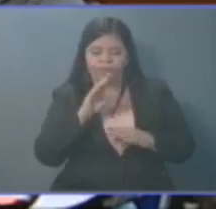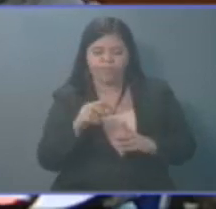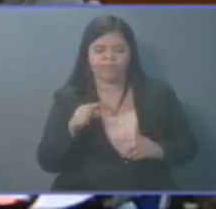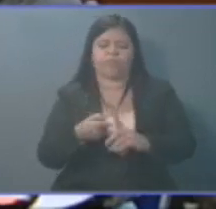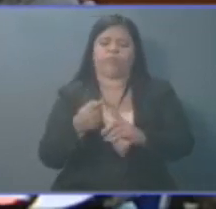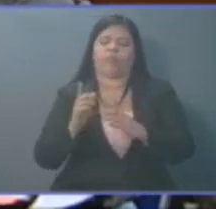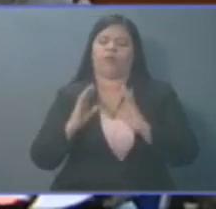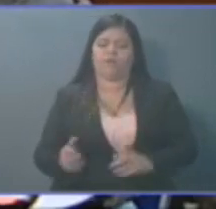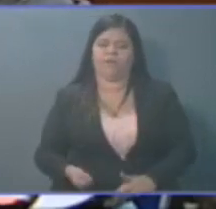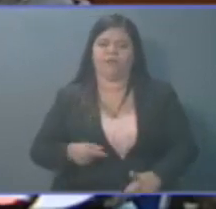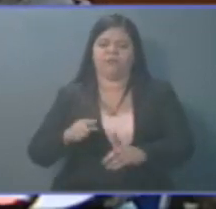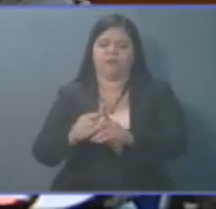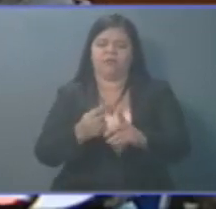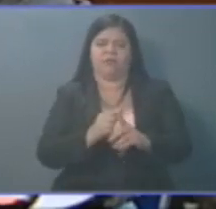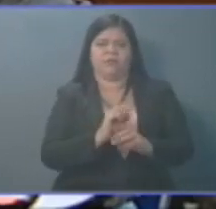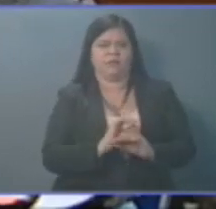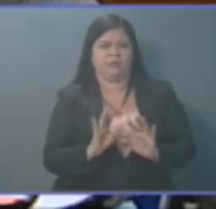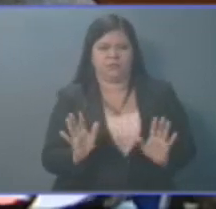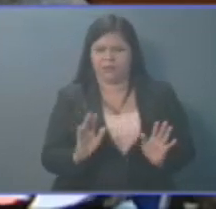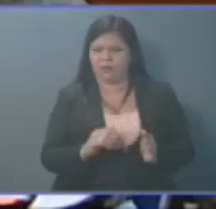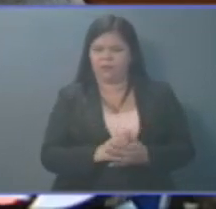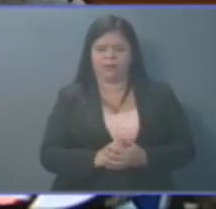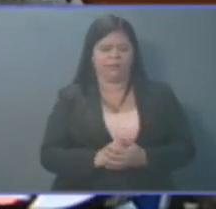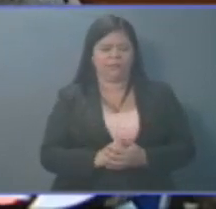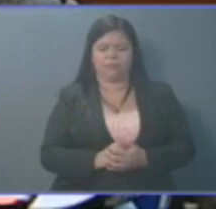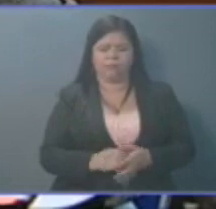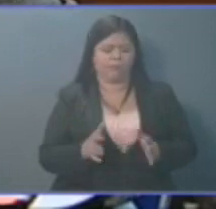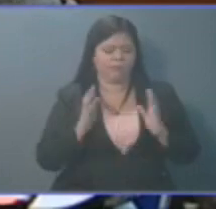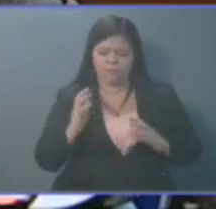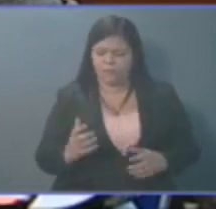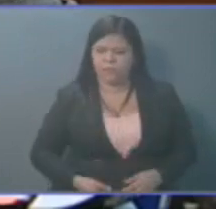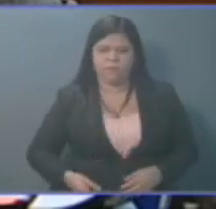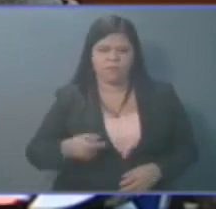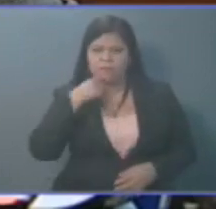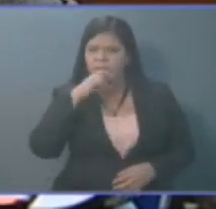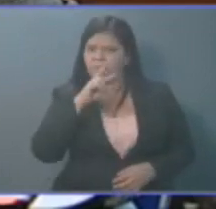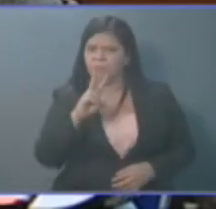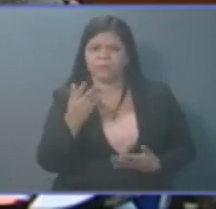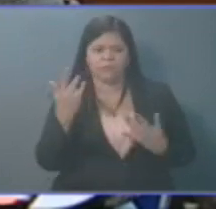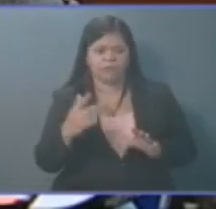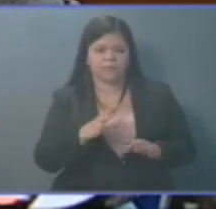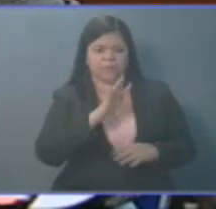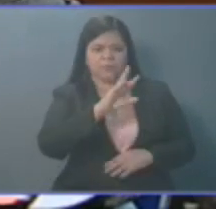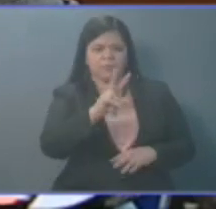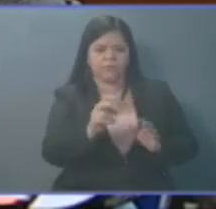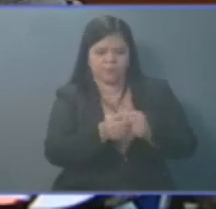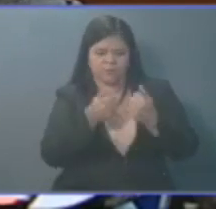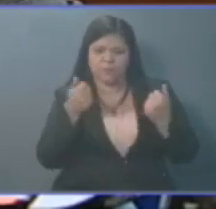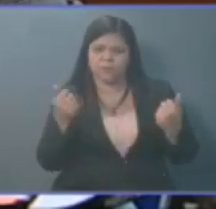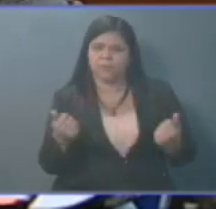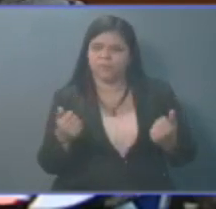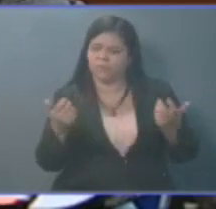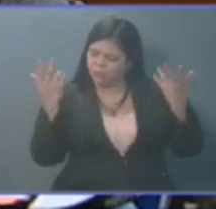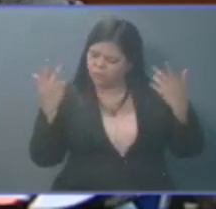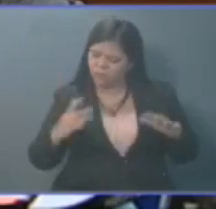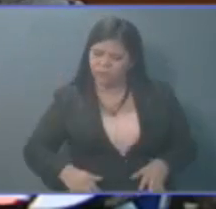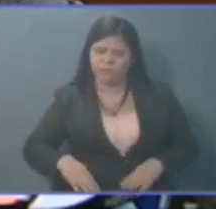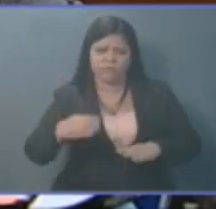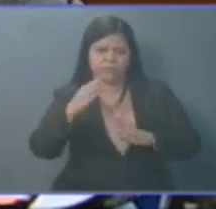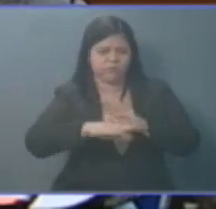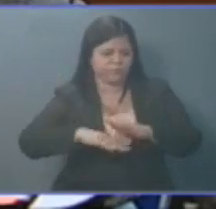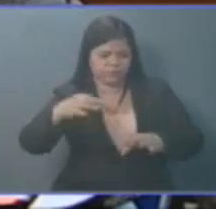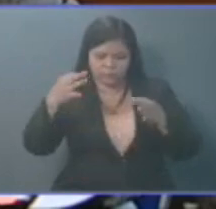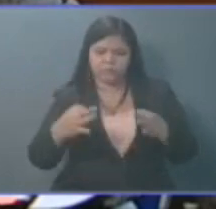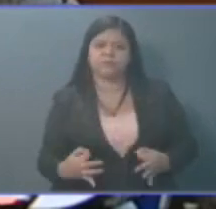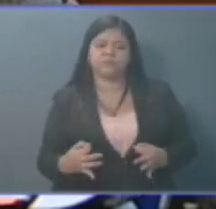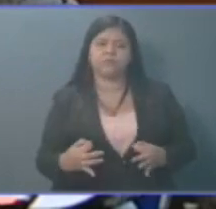al gobierno y desgastándolo. El gobierno del FMLN le dejó 52 millones debidamente respaldados.